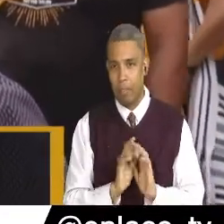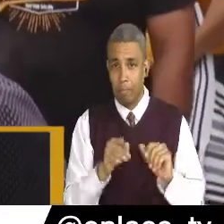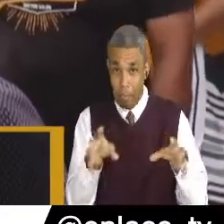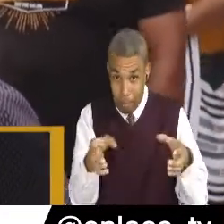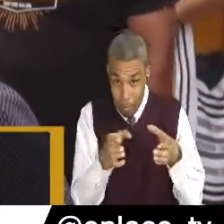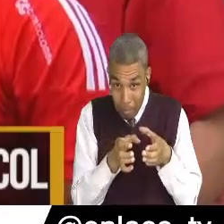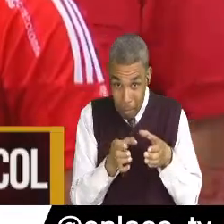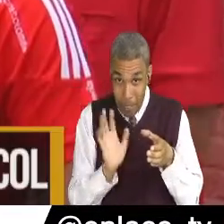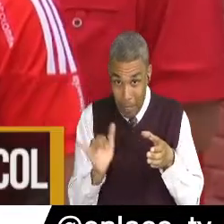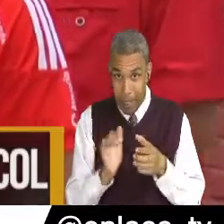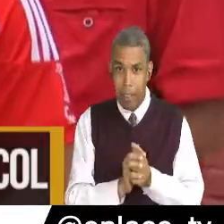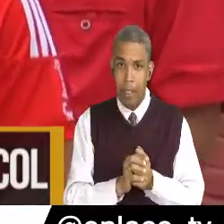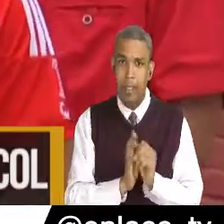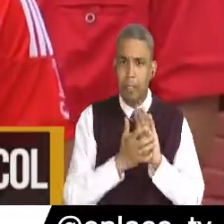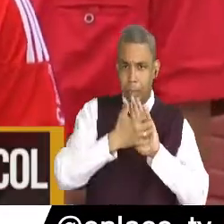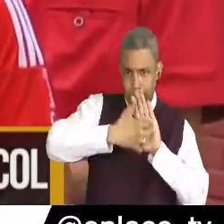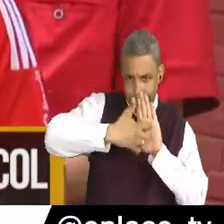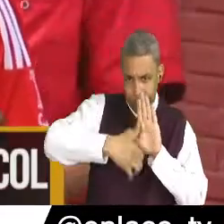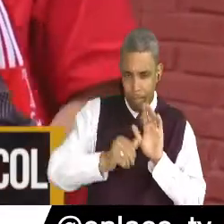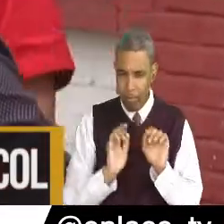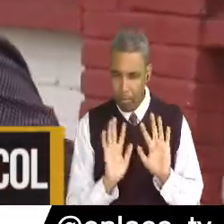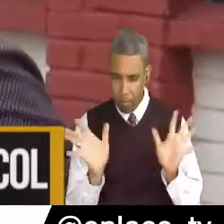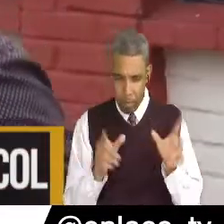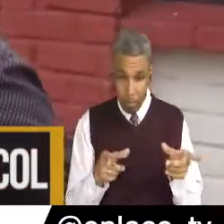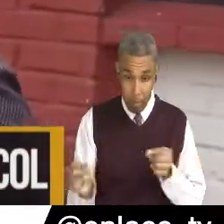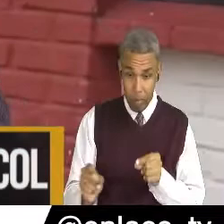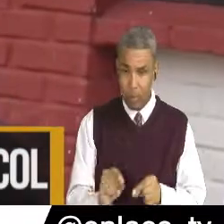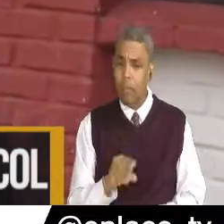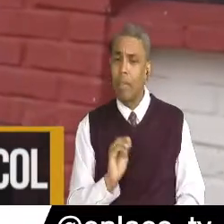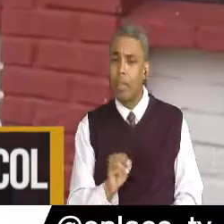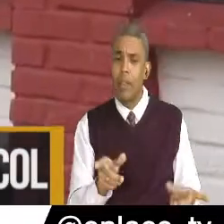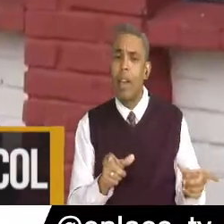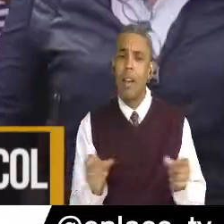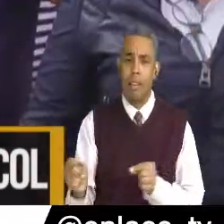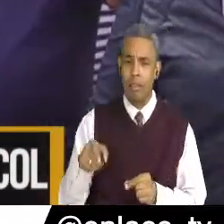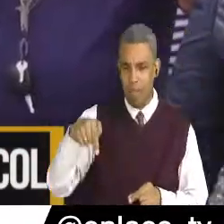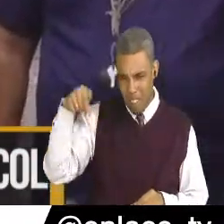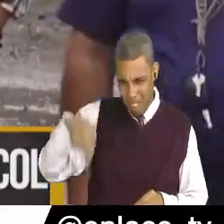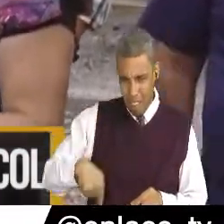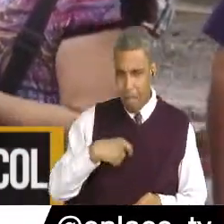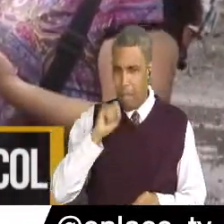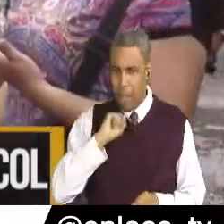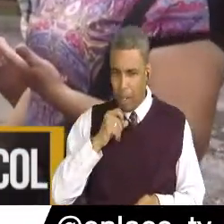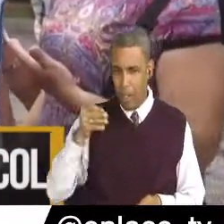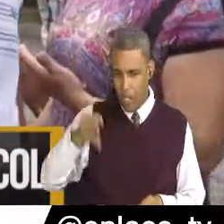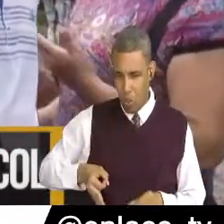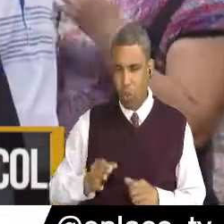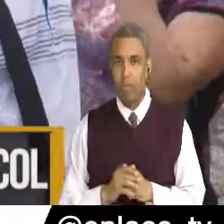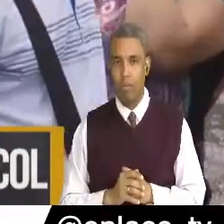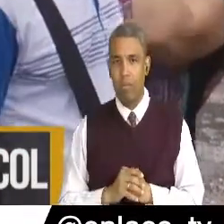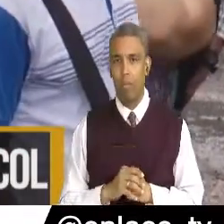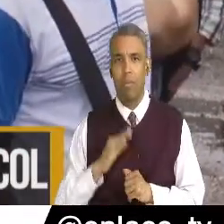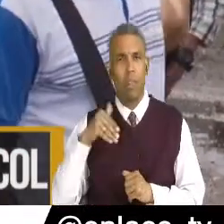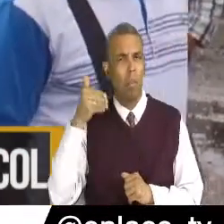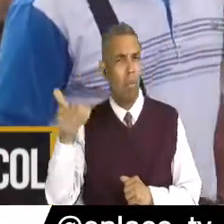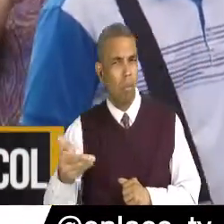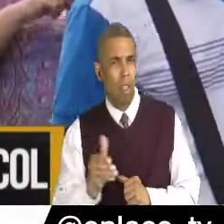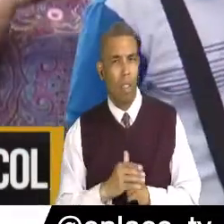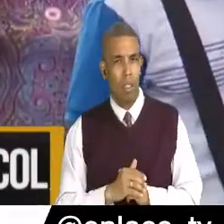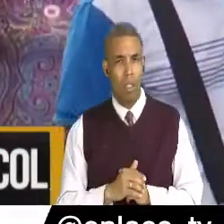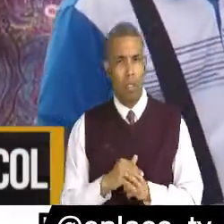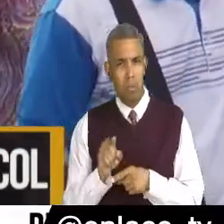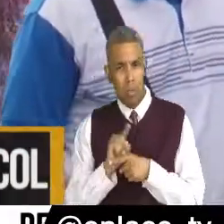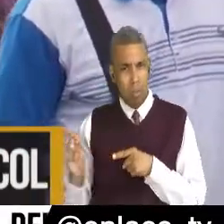Entonces hacen la preselección de 18 ya listos para contratar, que eran de acá de Barranca Bermeja, y a última hora, en